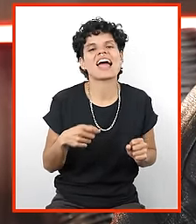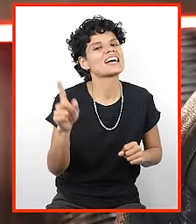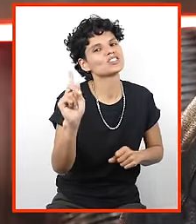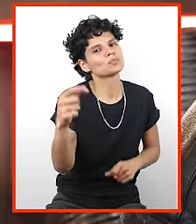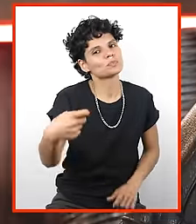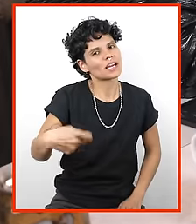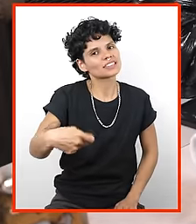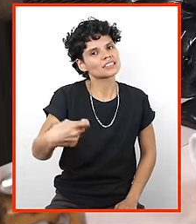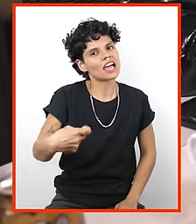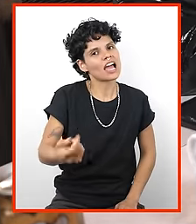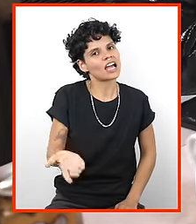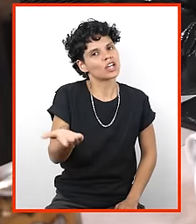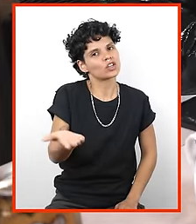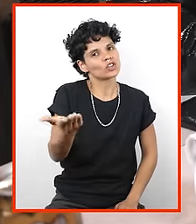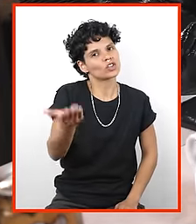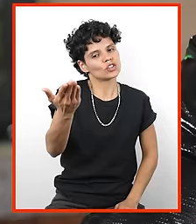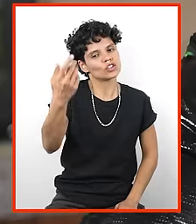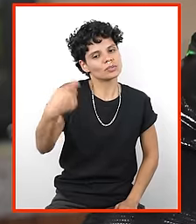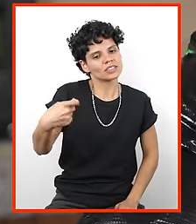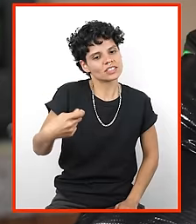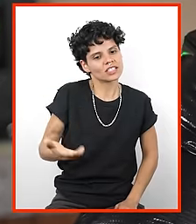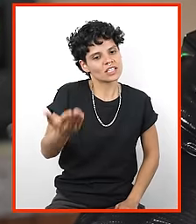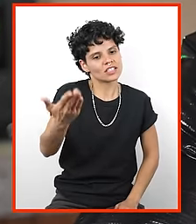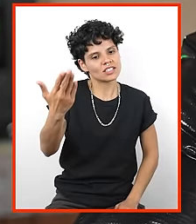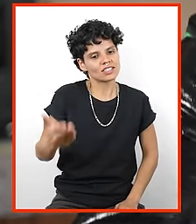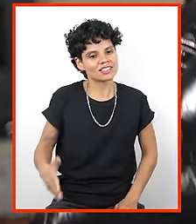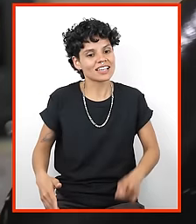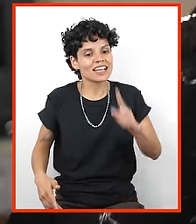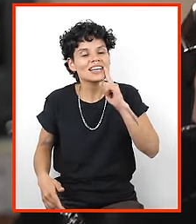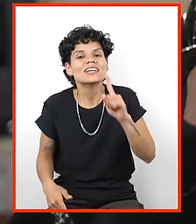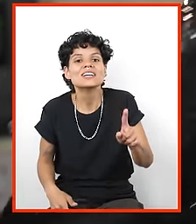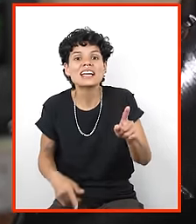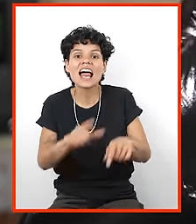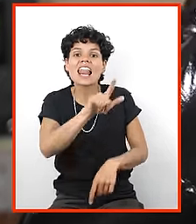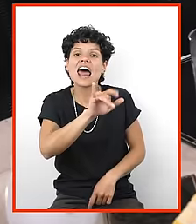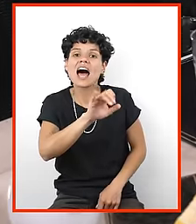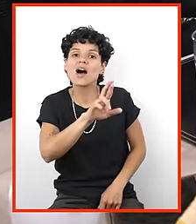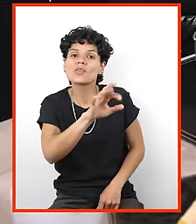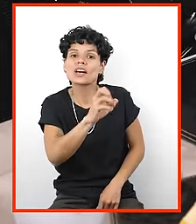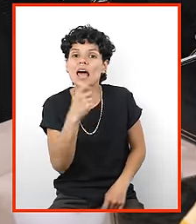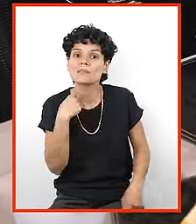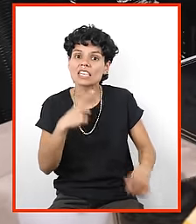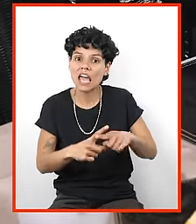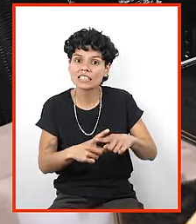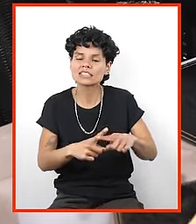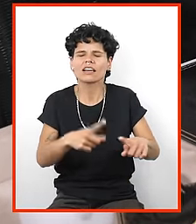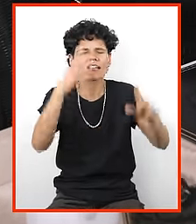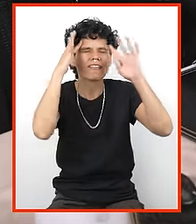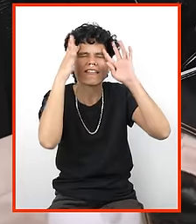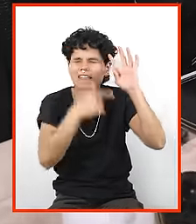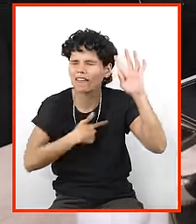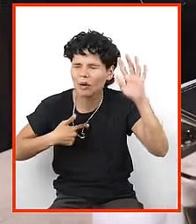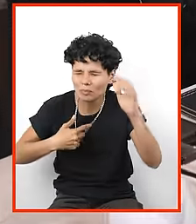precio. No, la Laura lo hacía. ¡Uy, dije que era! ¡Busquen esta parte!